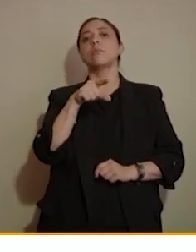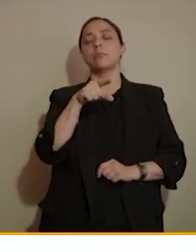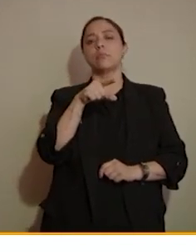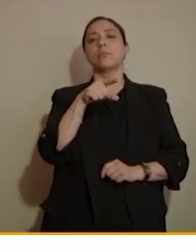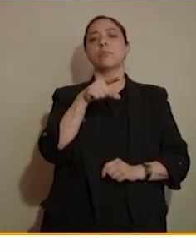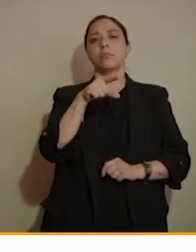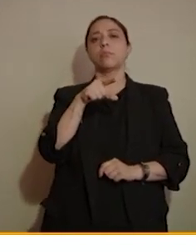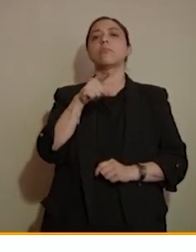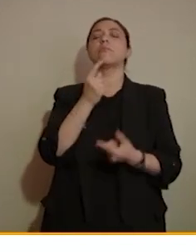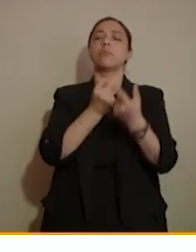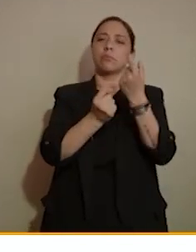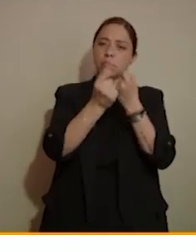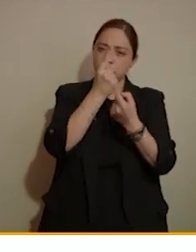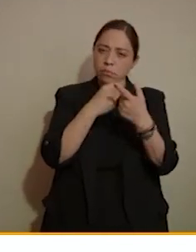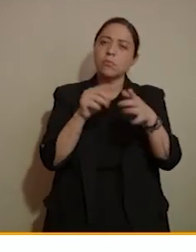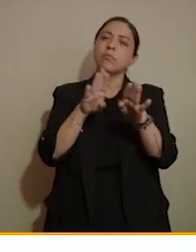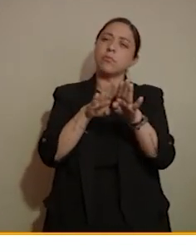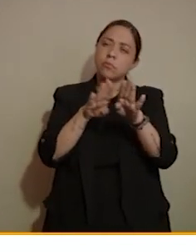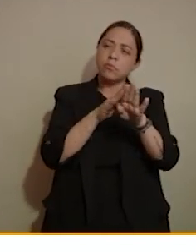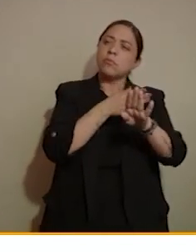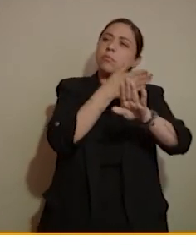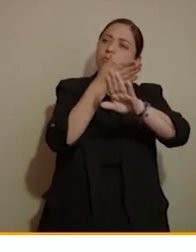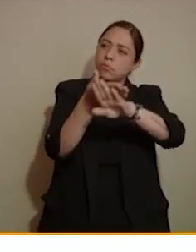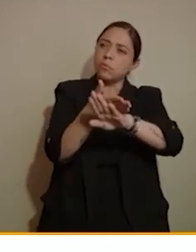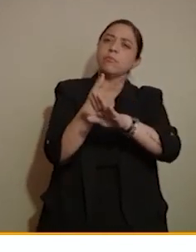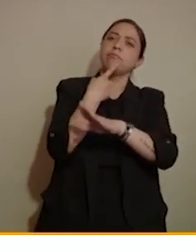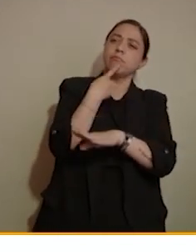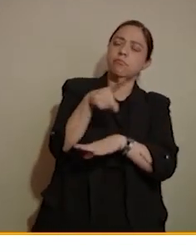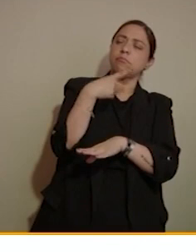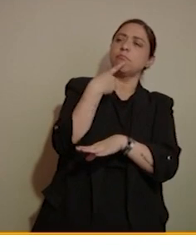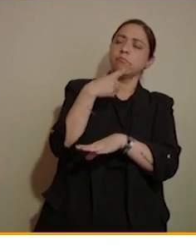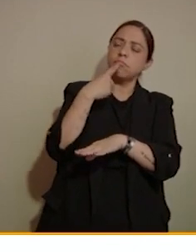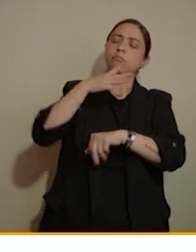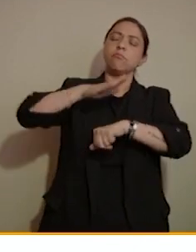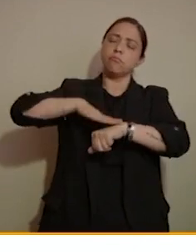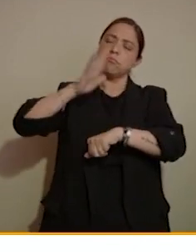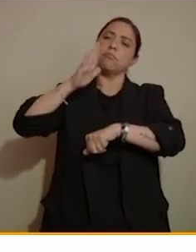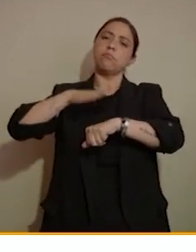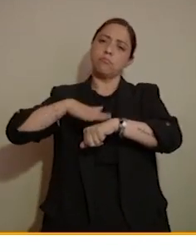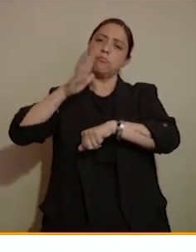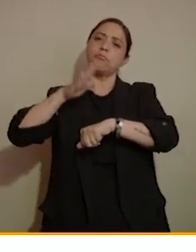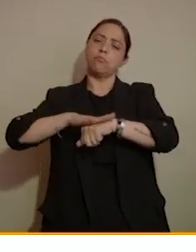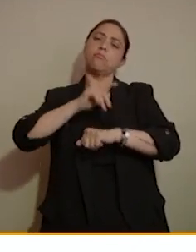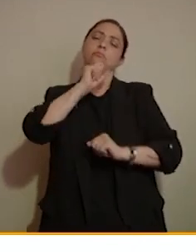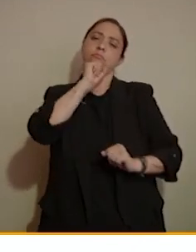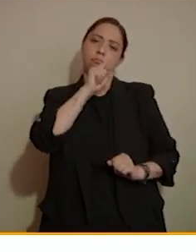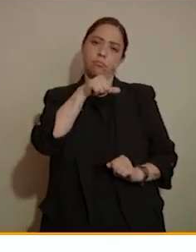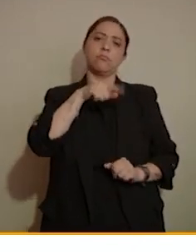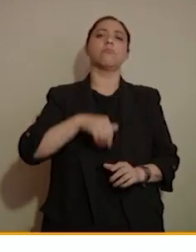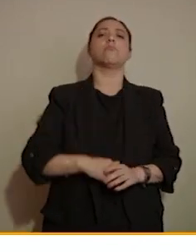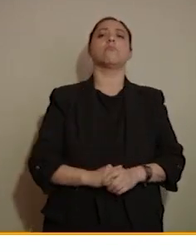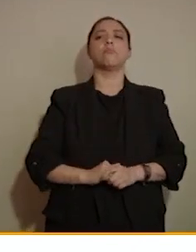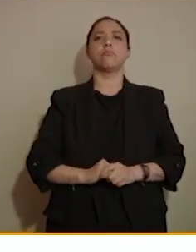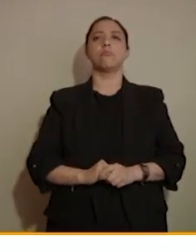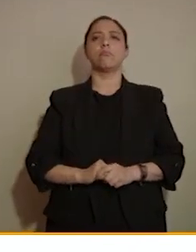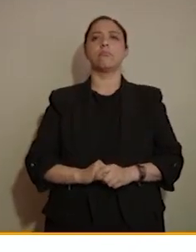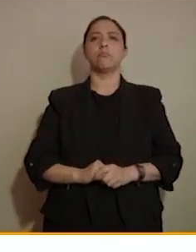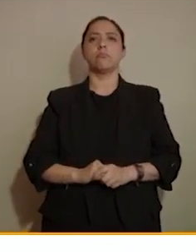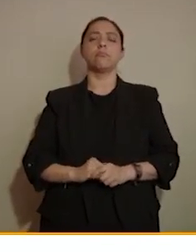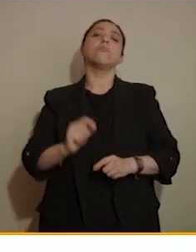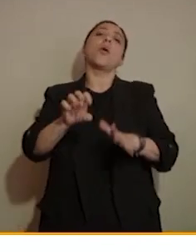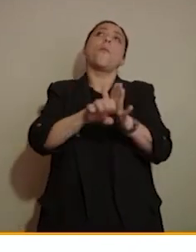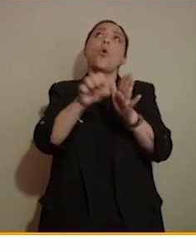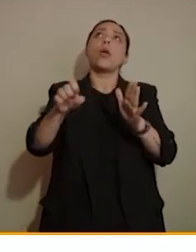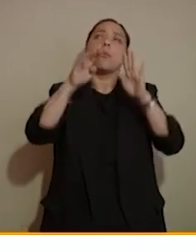más reclamados o bajo una vigilancia específica, como sectores